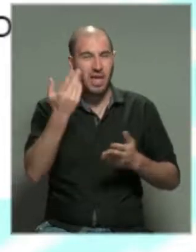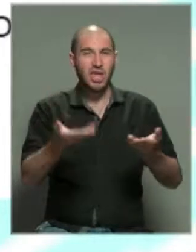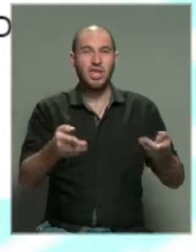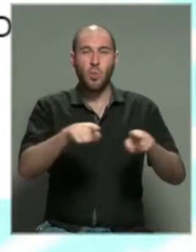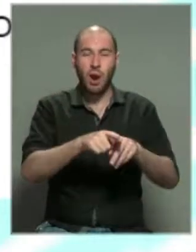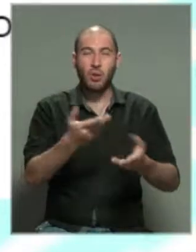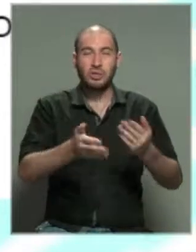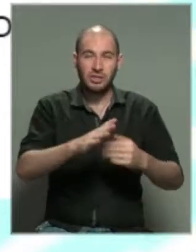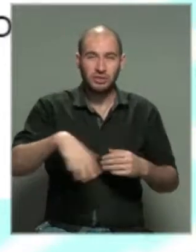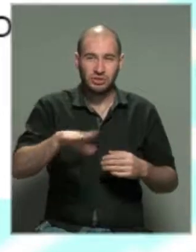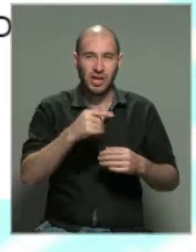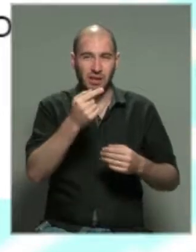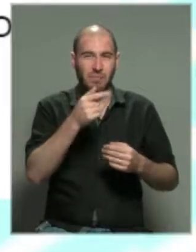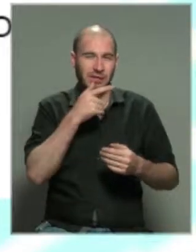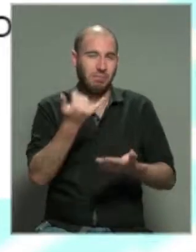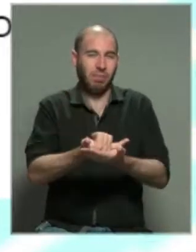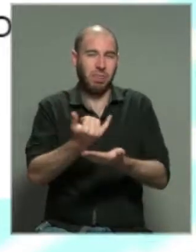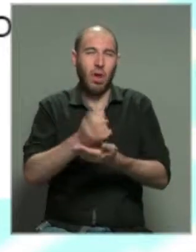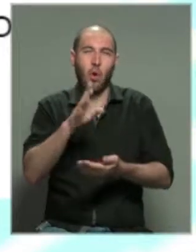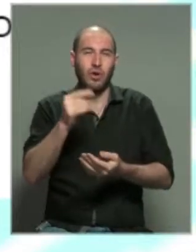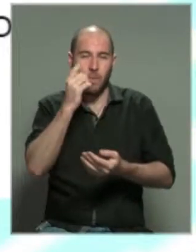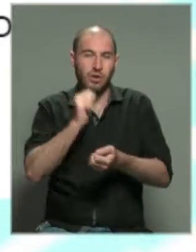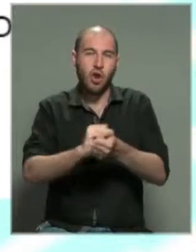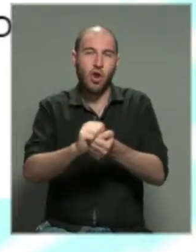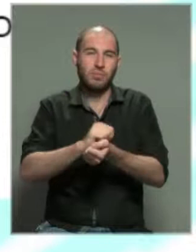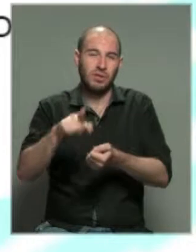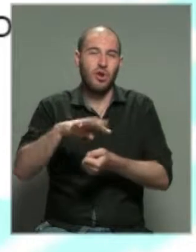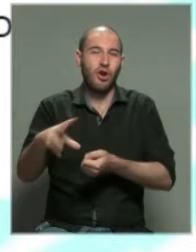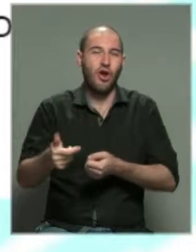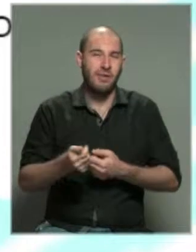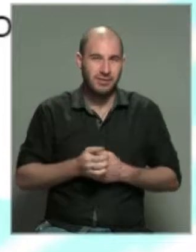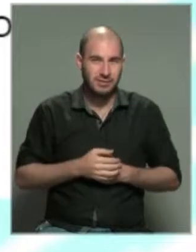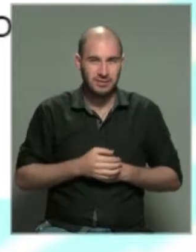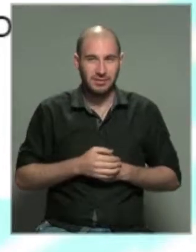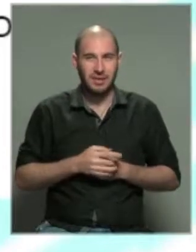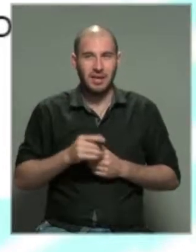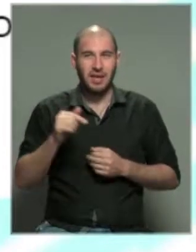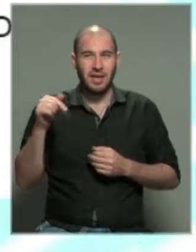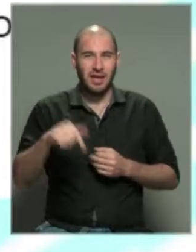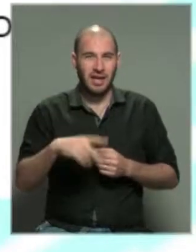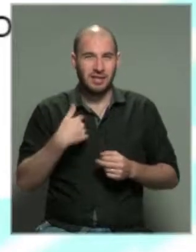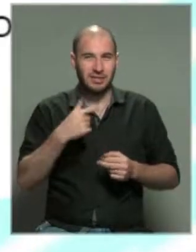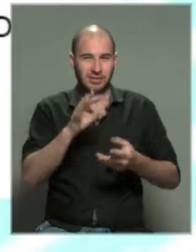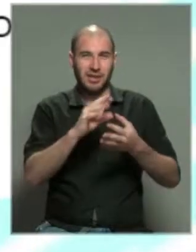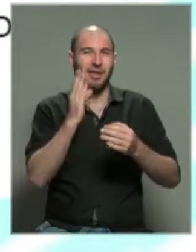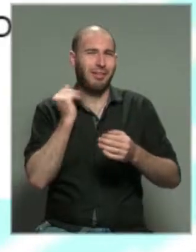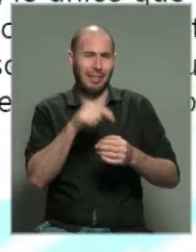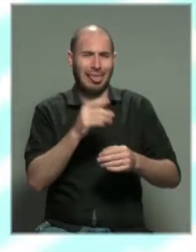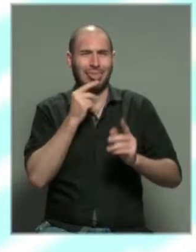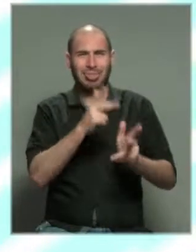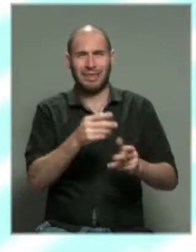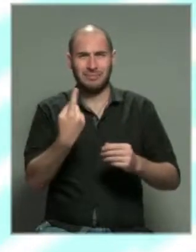social es tan ingenuo y básico como pensar que solo los políticos corruptos son los que roban. Y ahí en inglés ni me atrevo a decirlo eso.